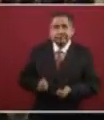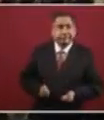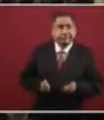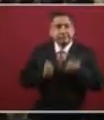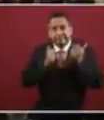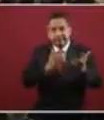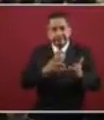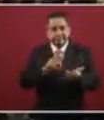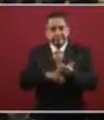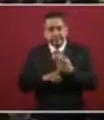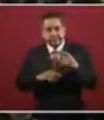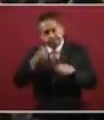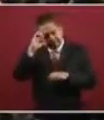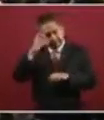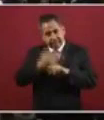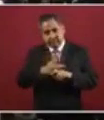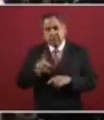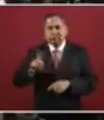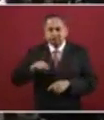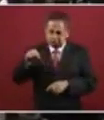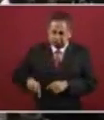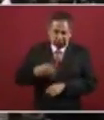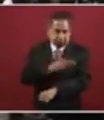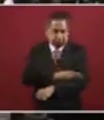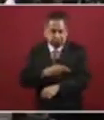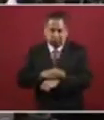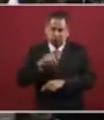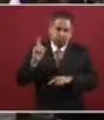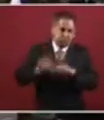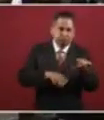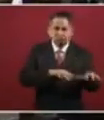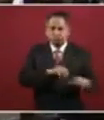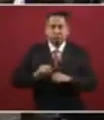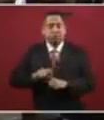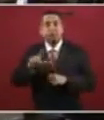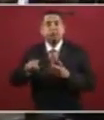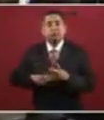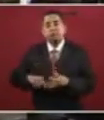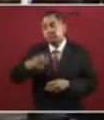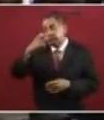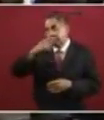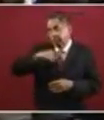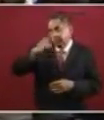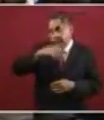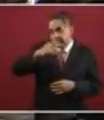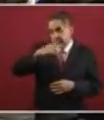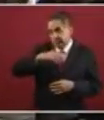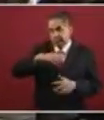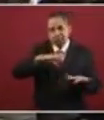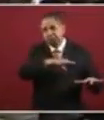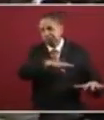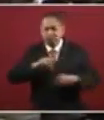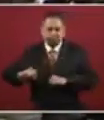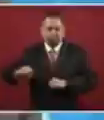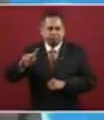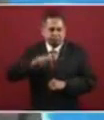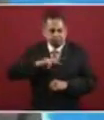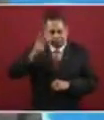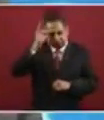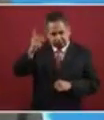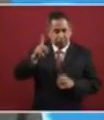a extranjeros lázaro cárdenas es propia del petróleo de